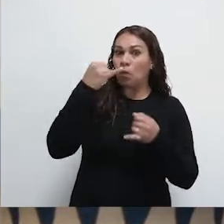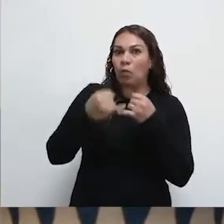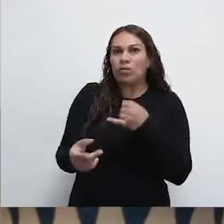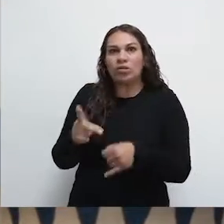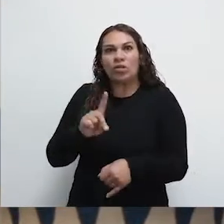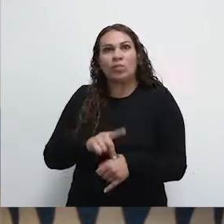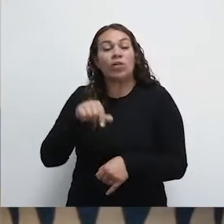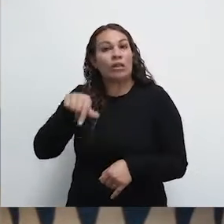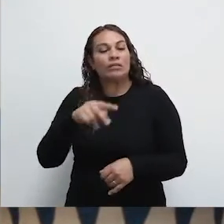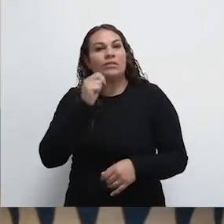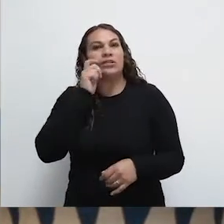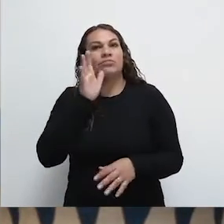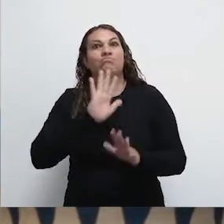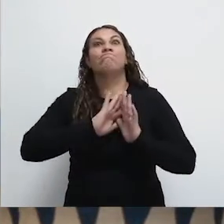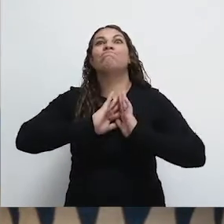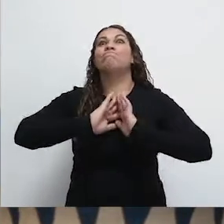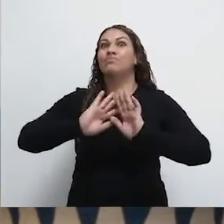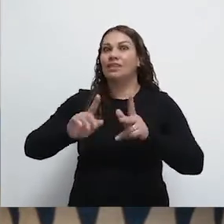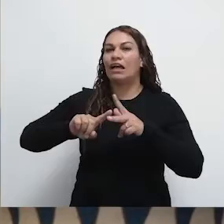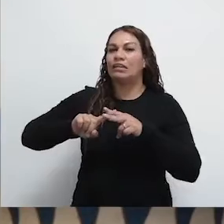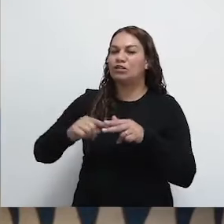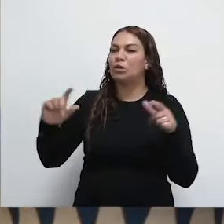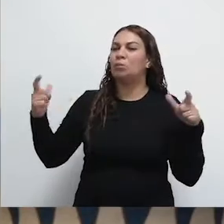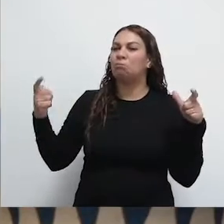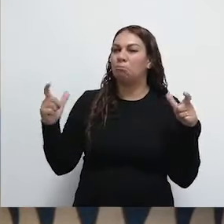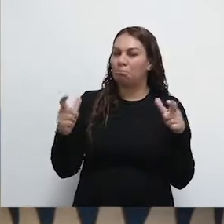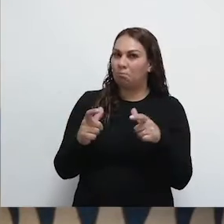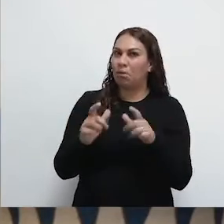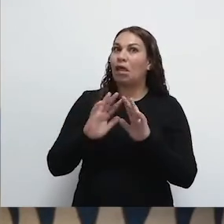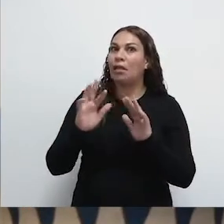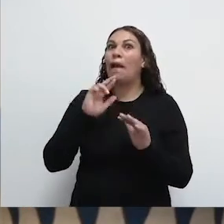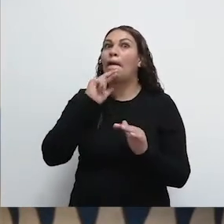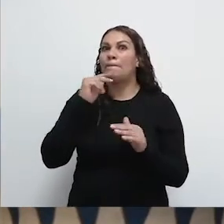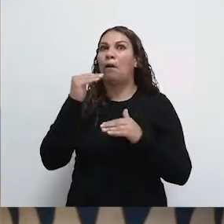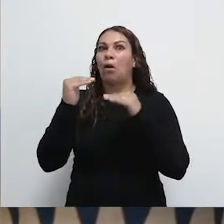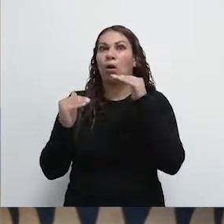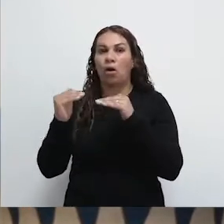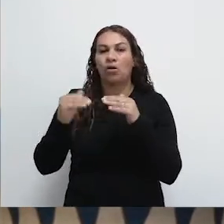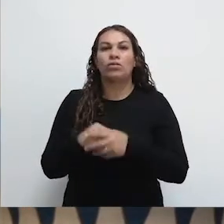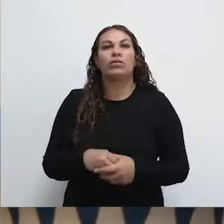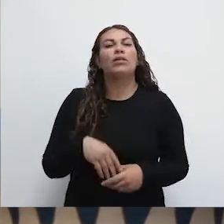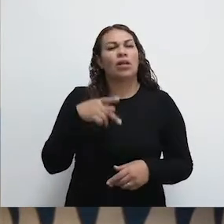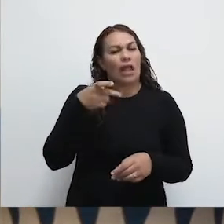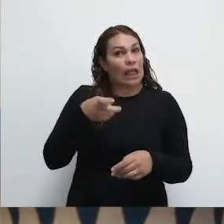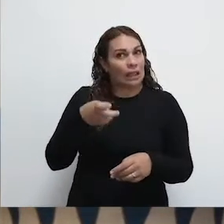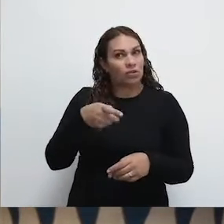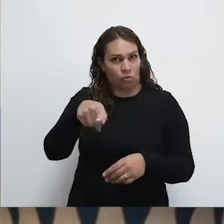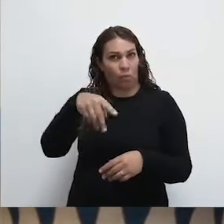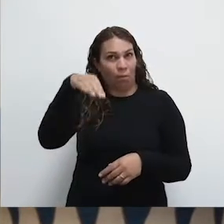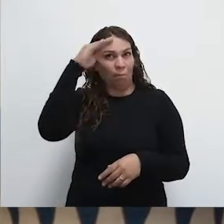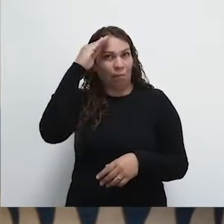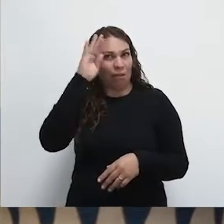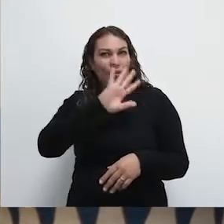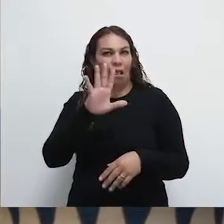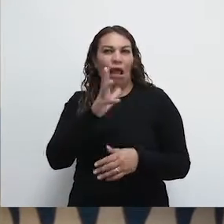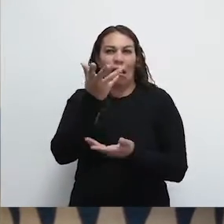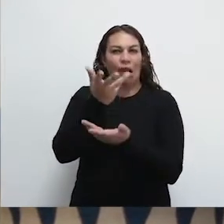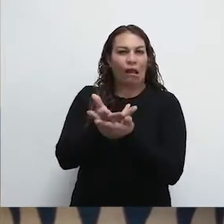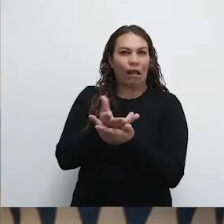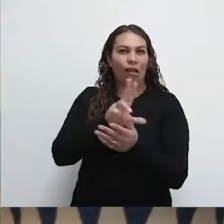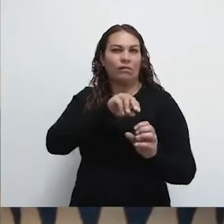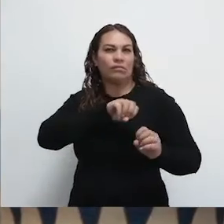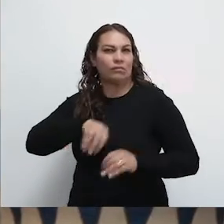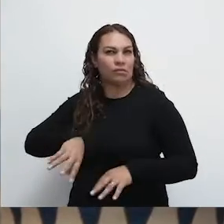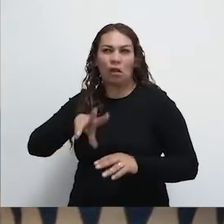días los casos en tlajomulco han ido a la baja y se han estabilizado sin embargo esto no quiere decir que bajemos la guardia